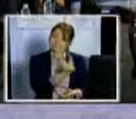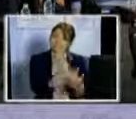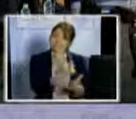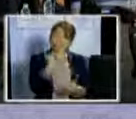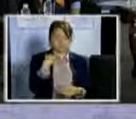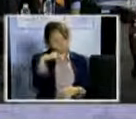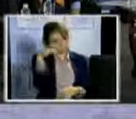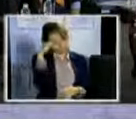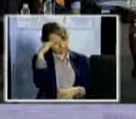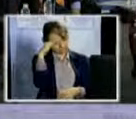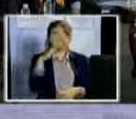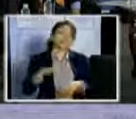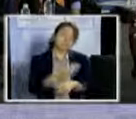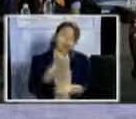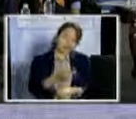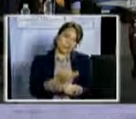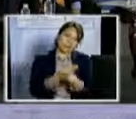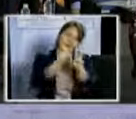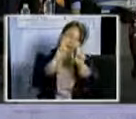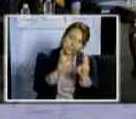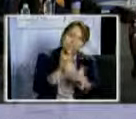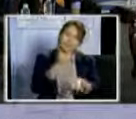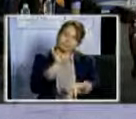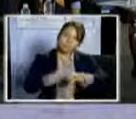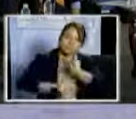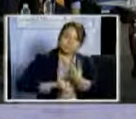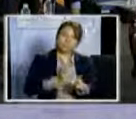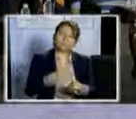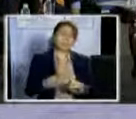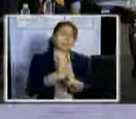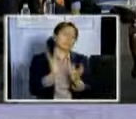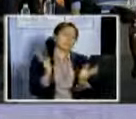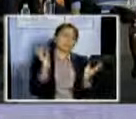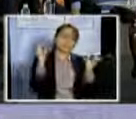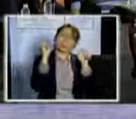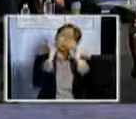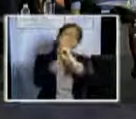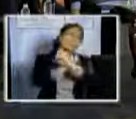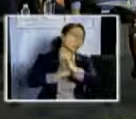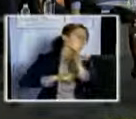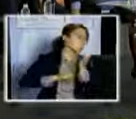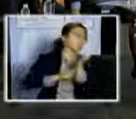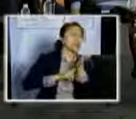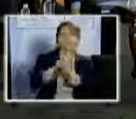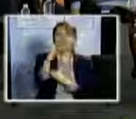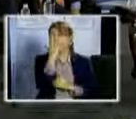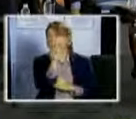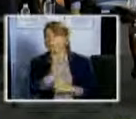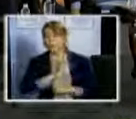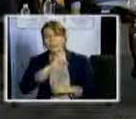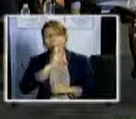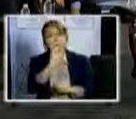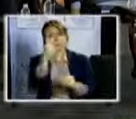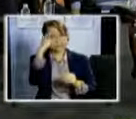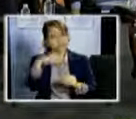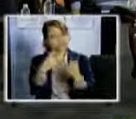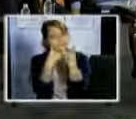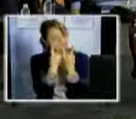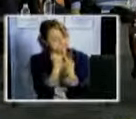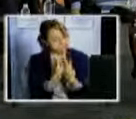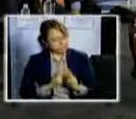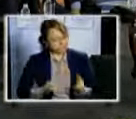la luz al final del túnel, sí creo que la solución puede ser incrementar los niveles de conciencia sobre estos dos